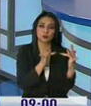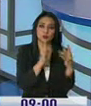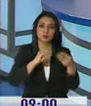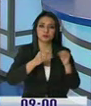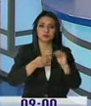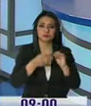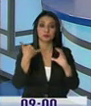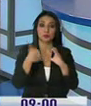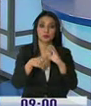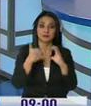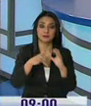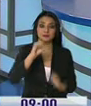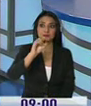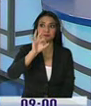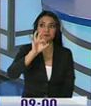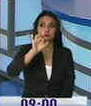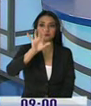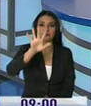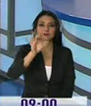número de WhatsApp, el